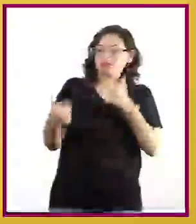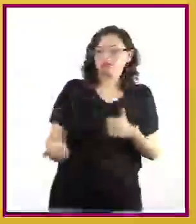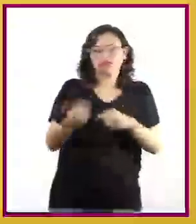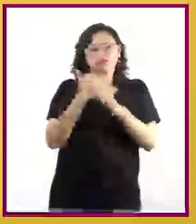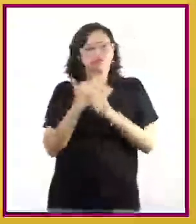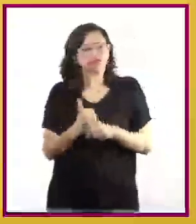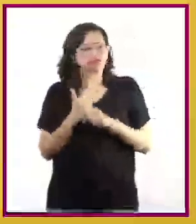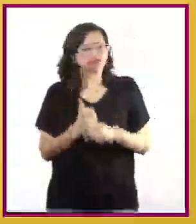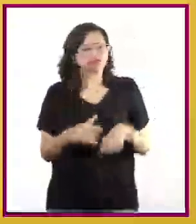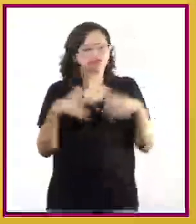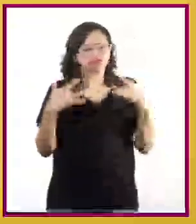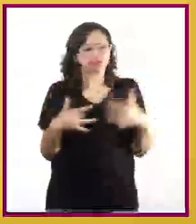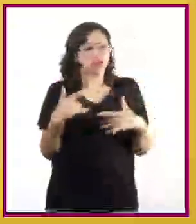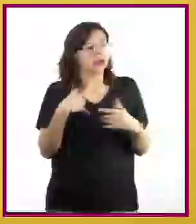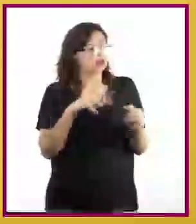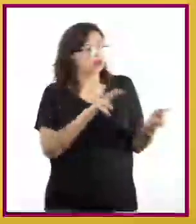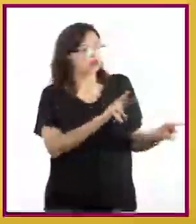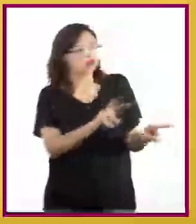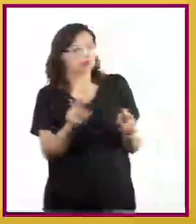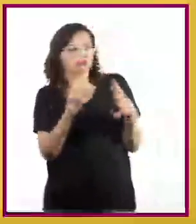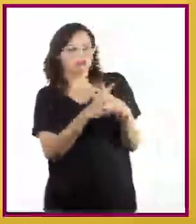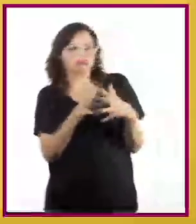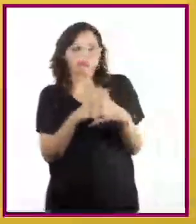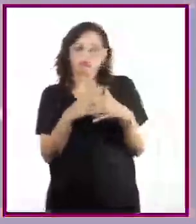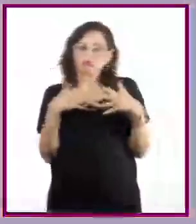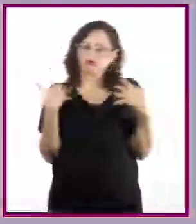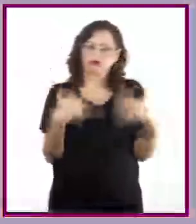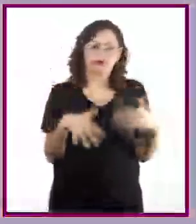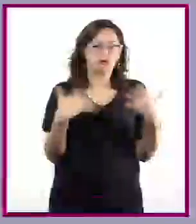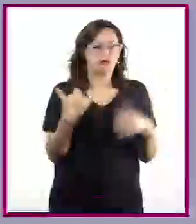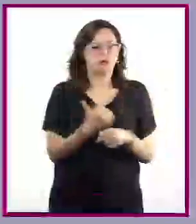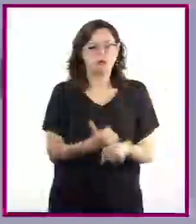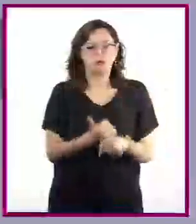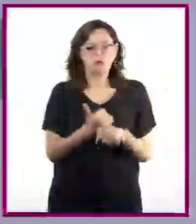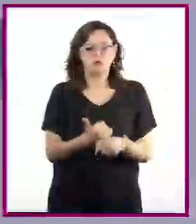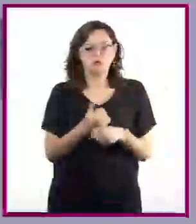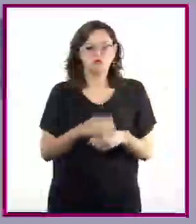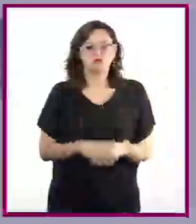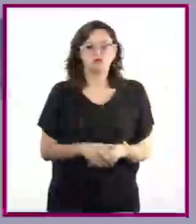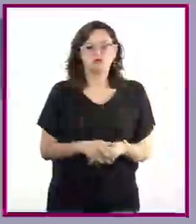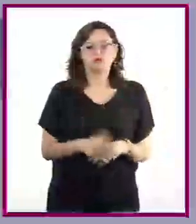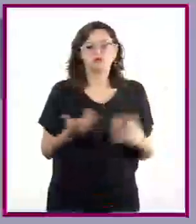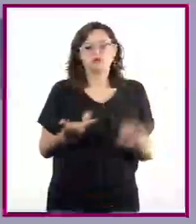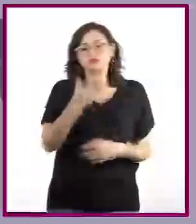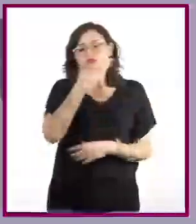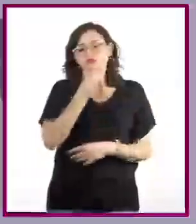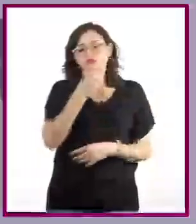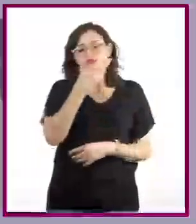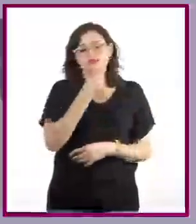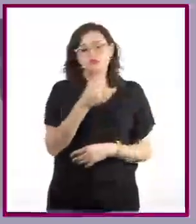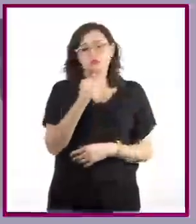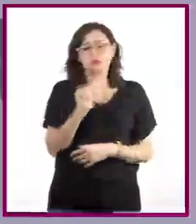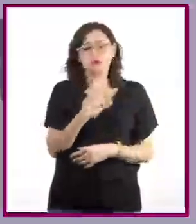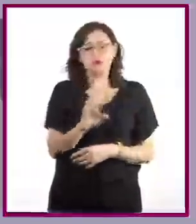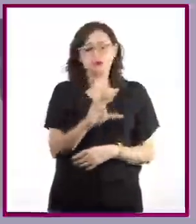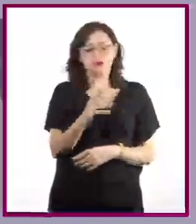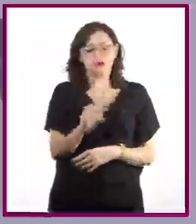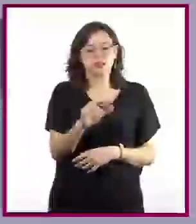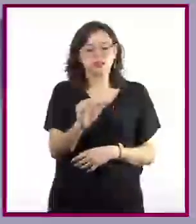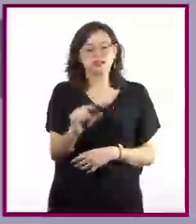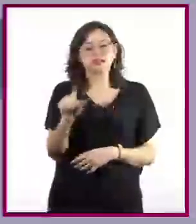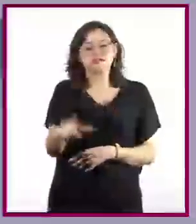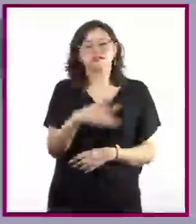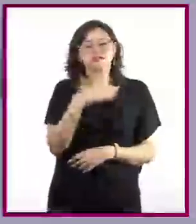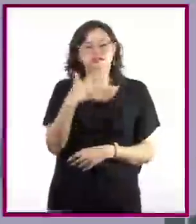que le producían los efectos devastadores de la guerra. Escribió su obra, El hombre acecha, en la cual manifiesta su visión trágica